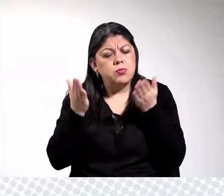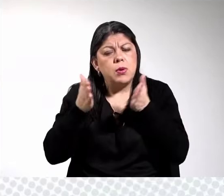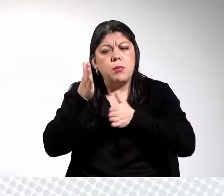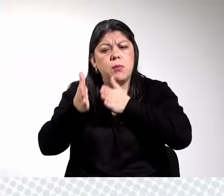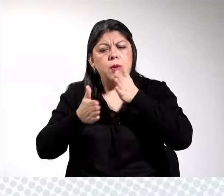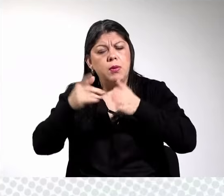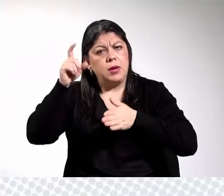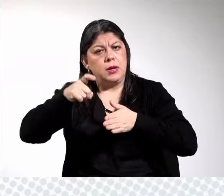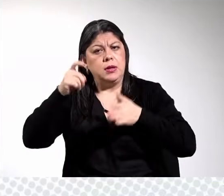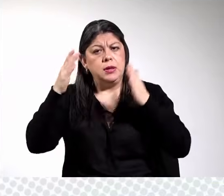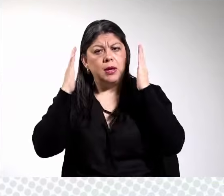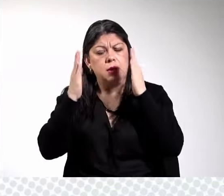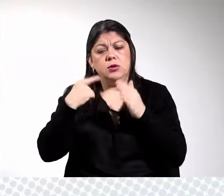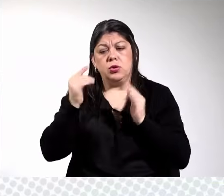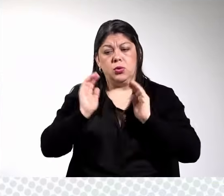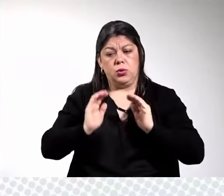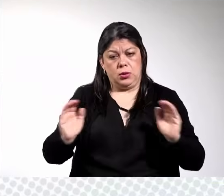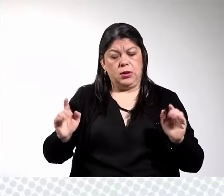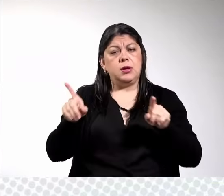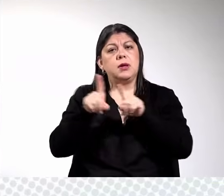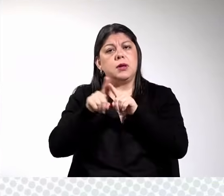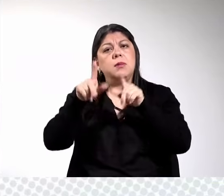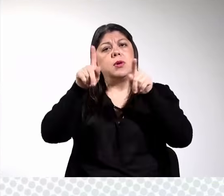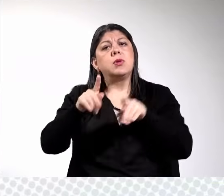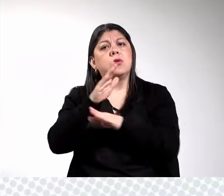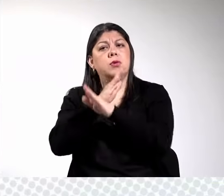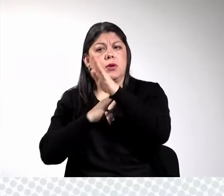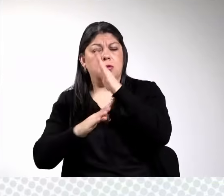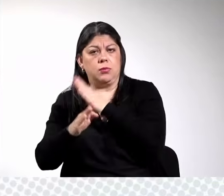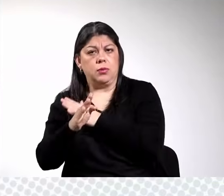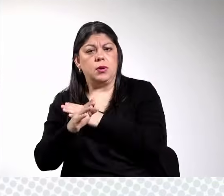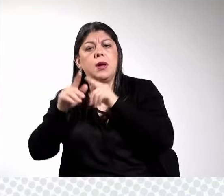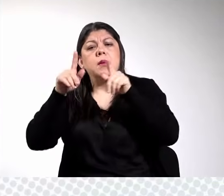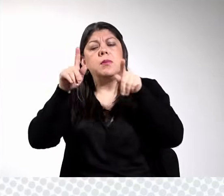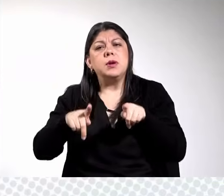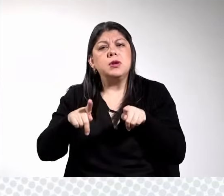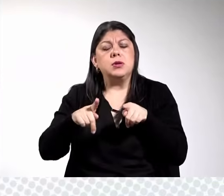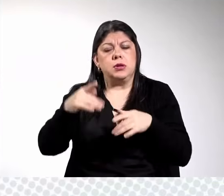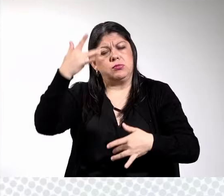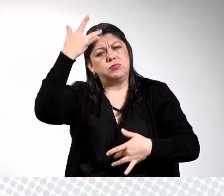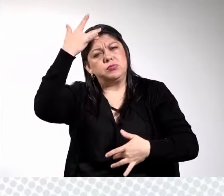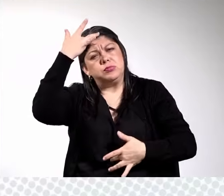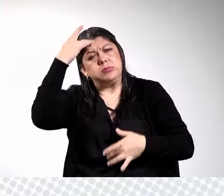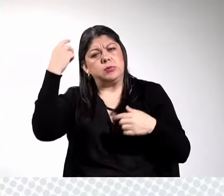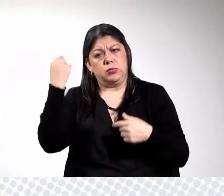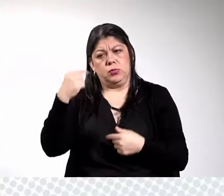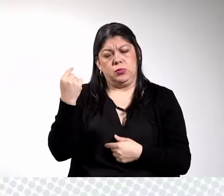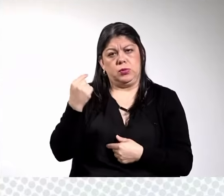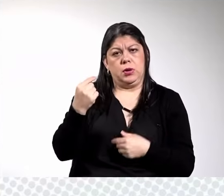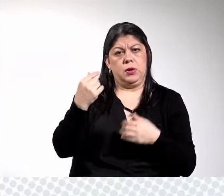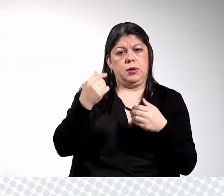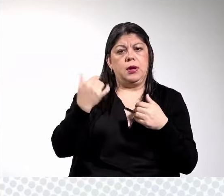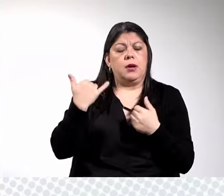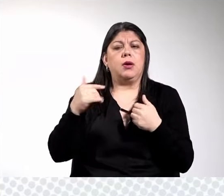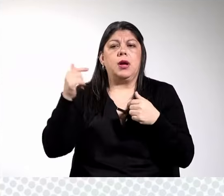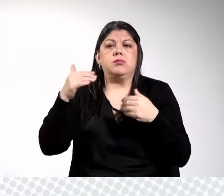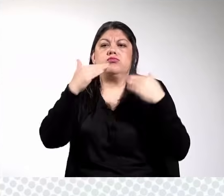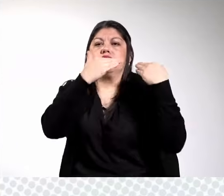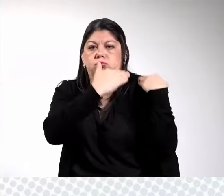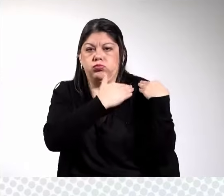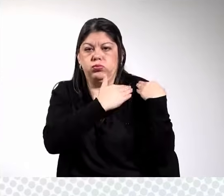que lo requieren, no solo niños, sino personas con discapacidad, personas con enfermedades crónicas, que en este momento están en las espaldas de las